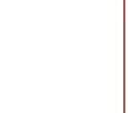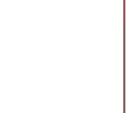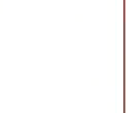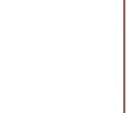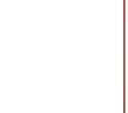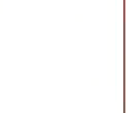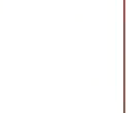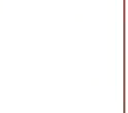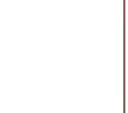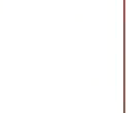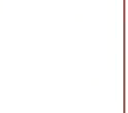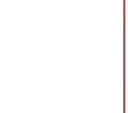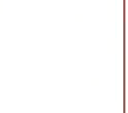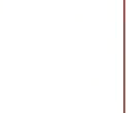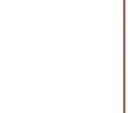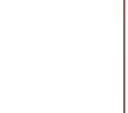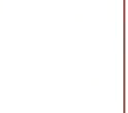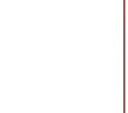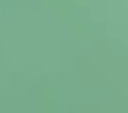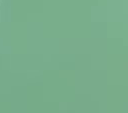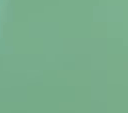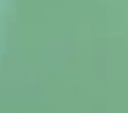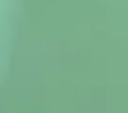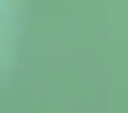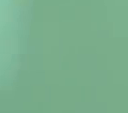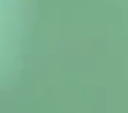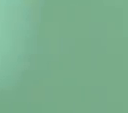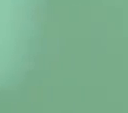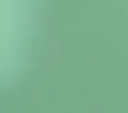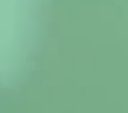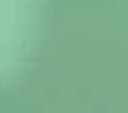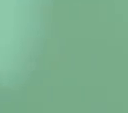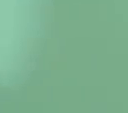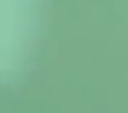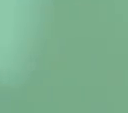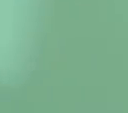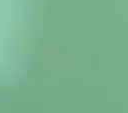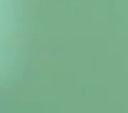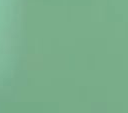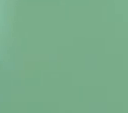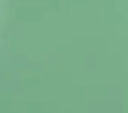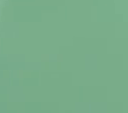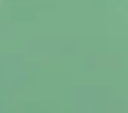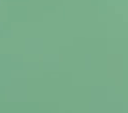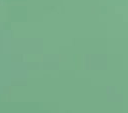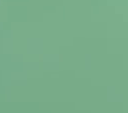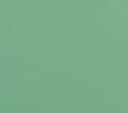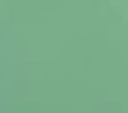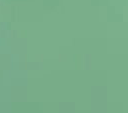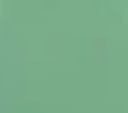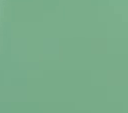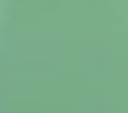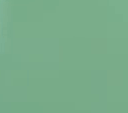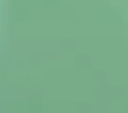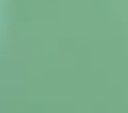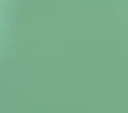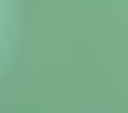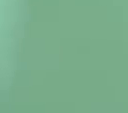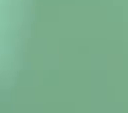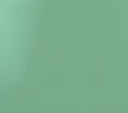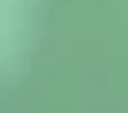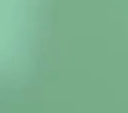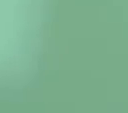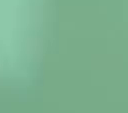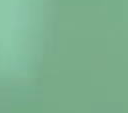nada por nosotros. Es que Trump, las palabras se le salían de la boca. Es decir, no había lo que Sigmund Freud llamó el mecanismo de